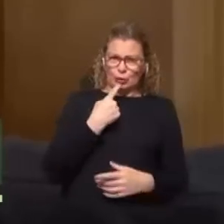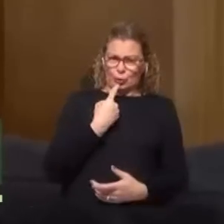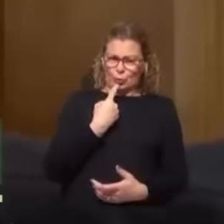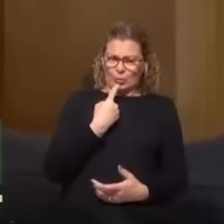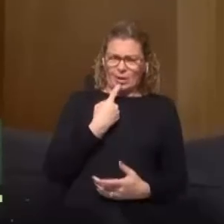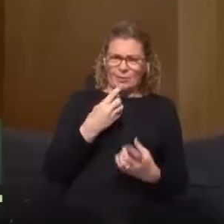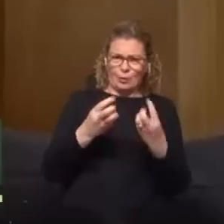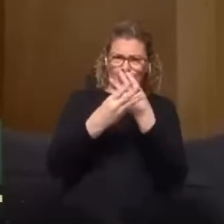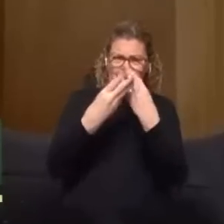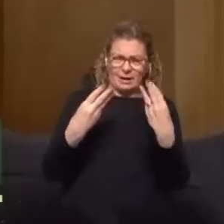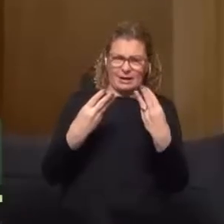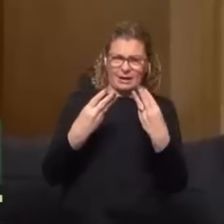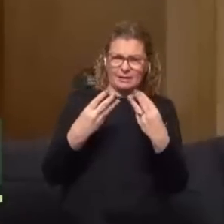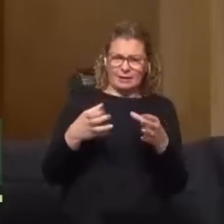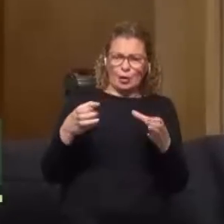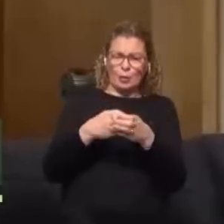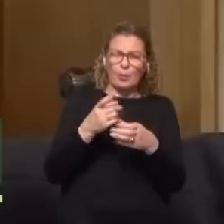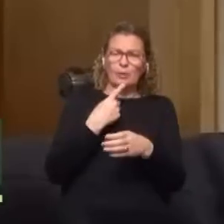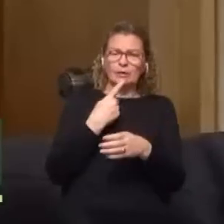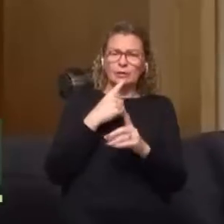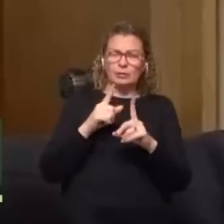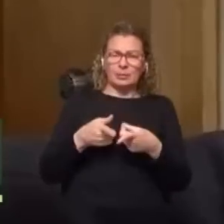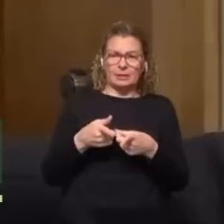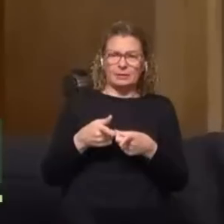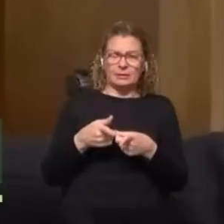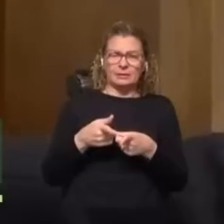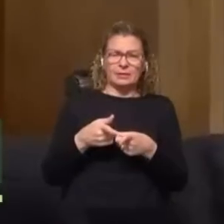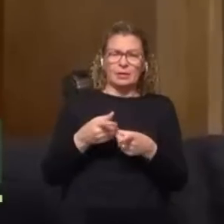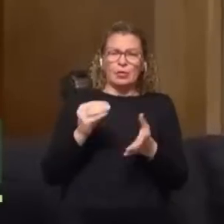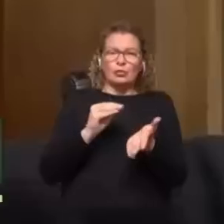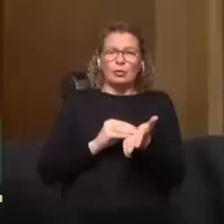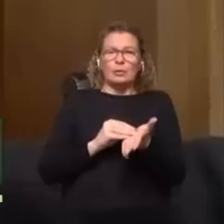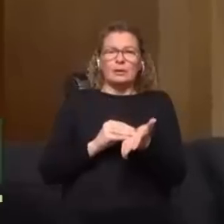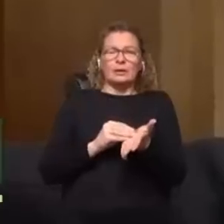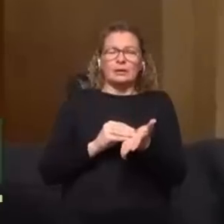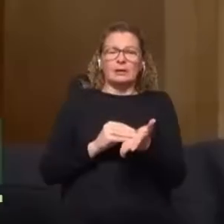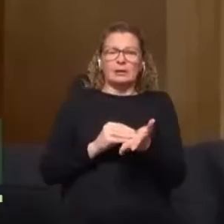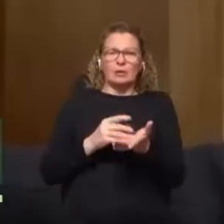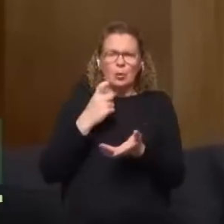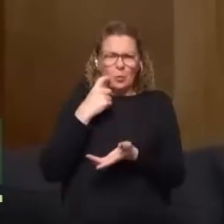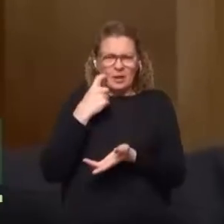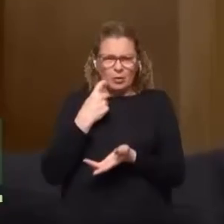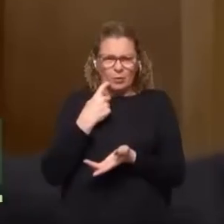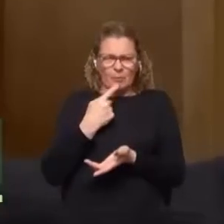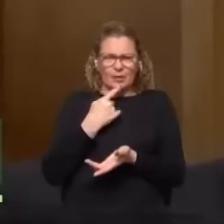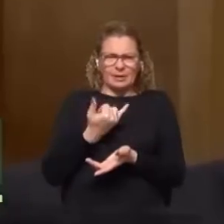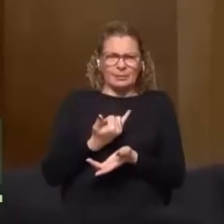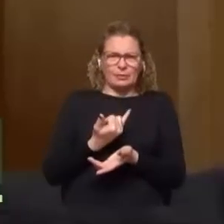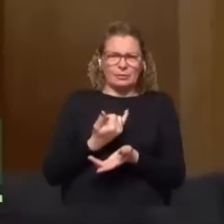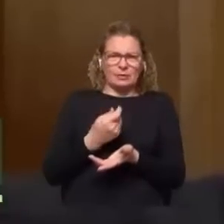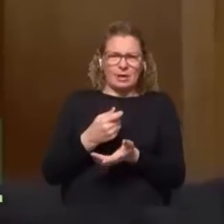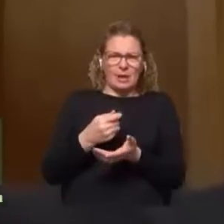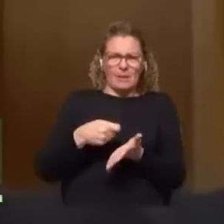bastante generalizada en el espectro político este sobre las cifras que está